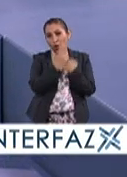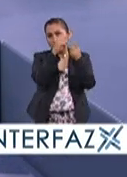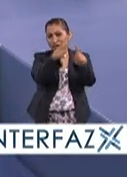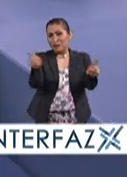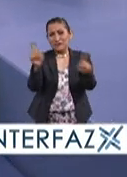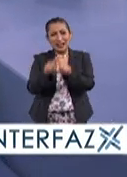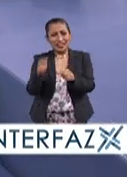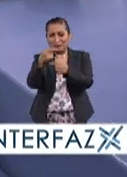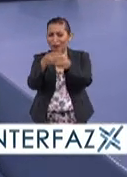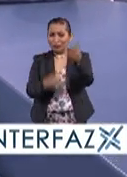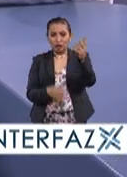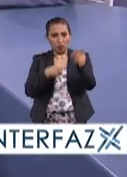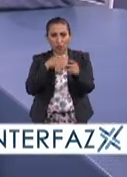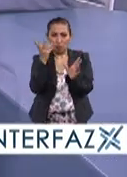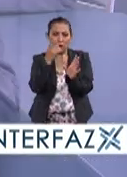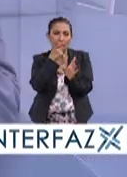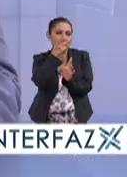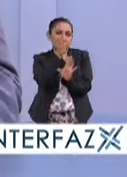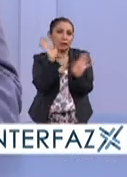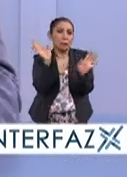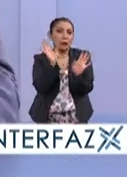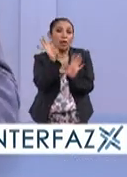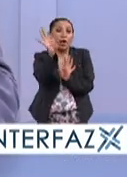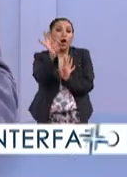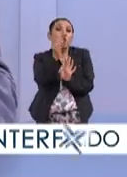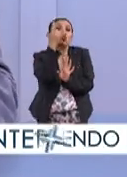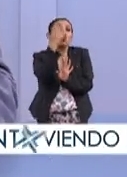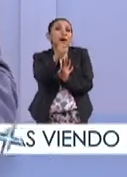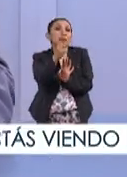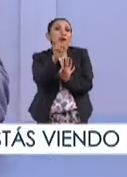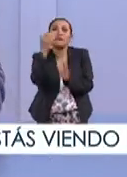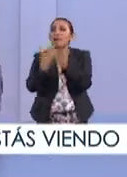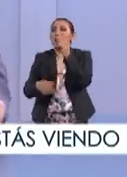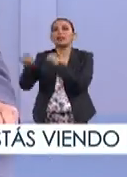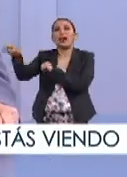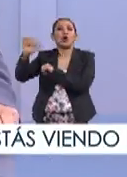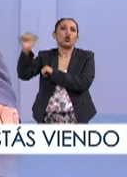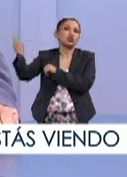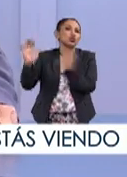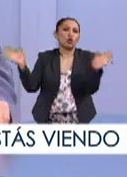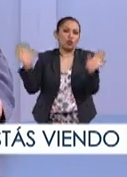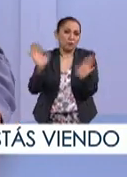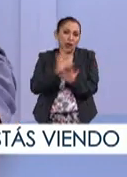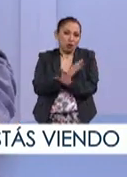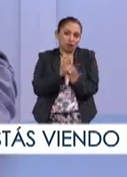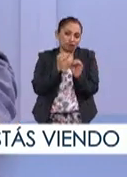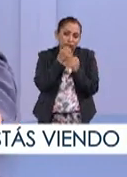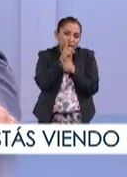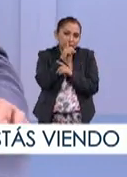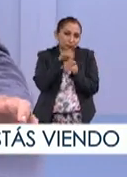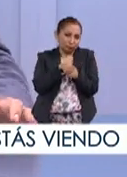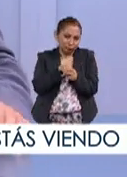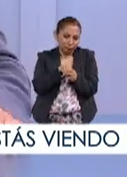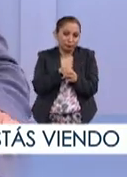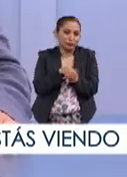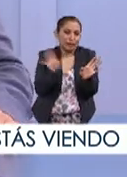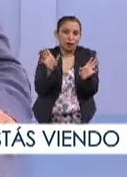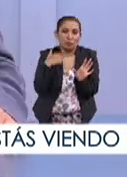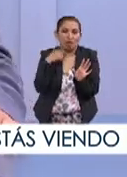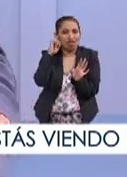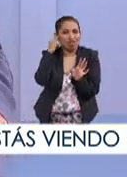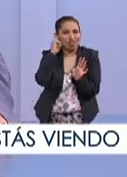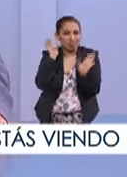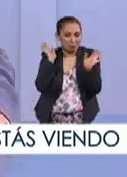poetas que no voy a mentar porque si digo algún nombre me voy a olvidar de otros. Claro. Y se van a